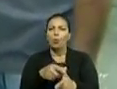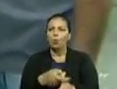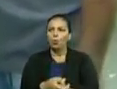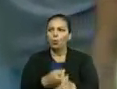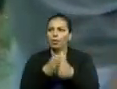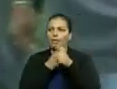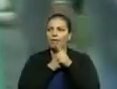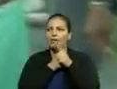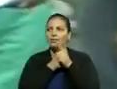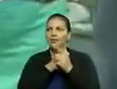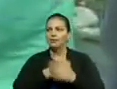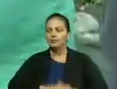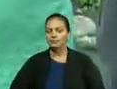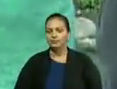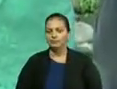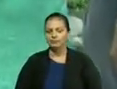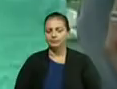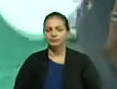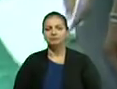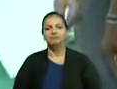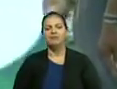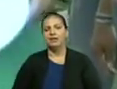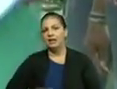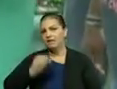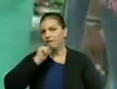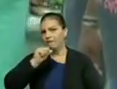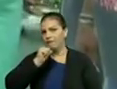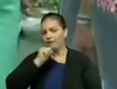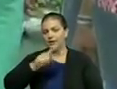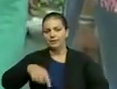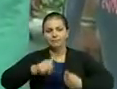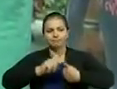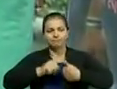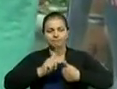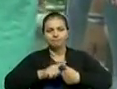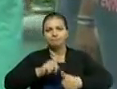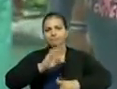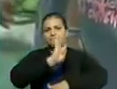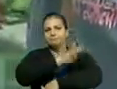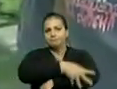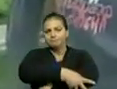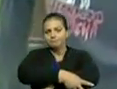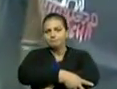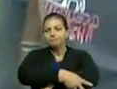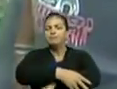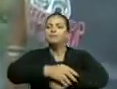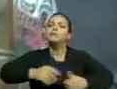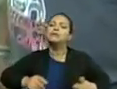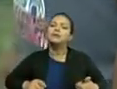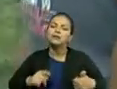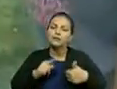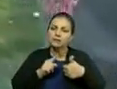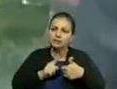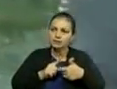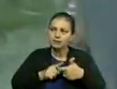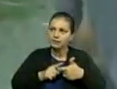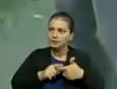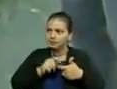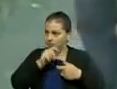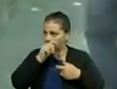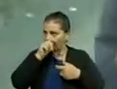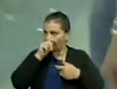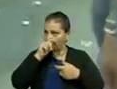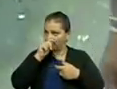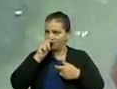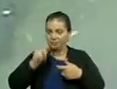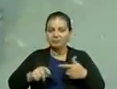de... Alcantarillado. Alcantarillado, ahí estamos. Tenemos este problema, mi querido Florcita.